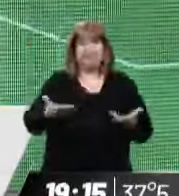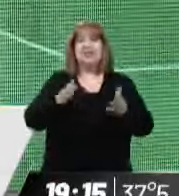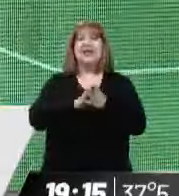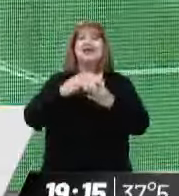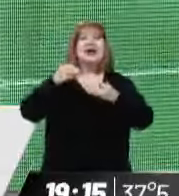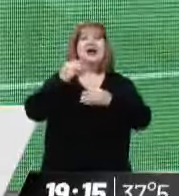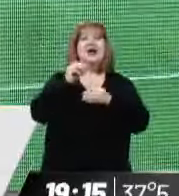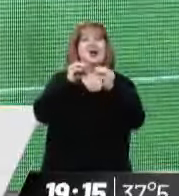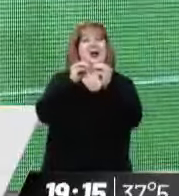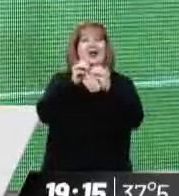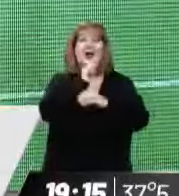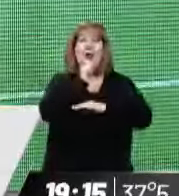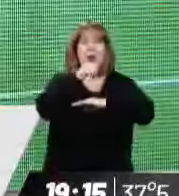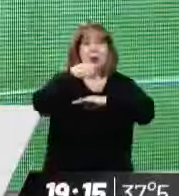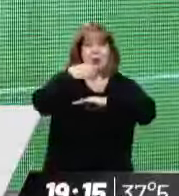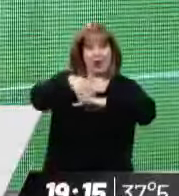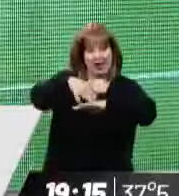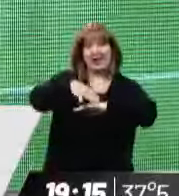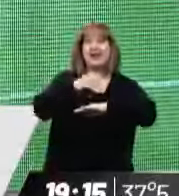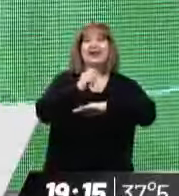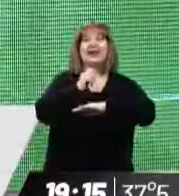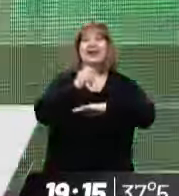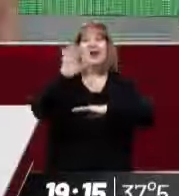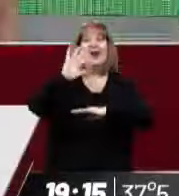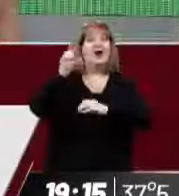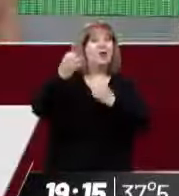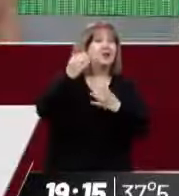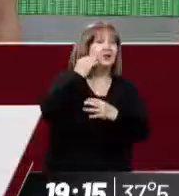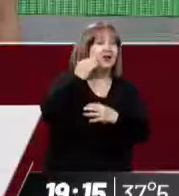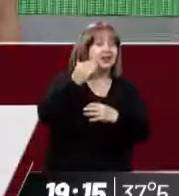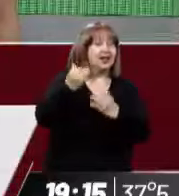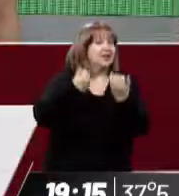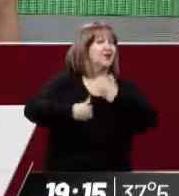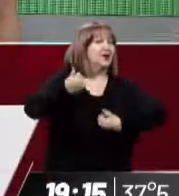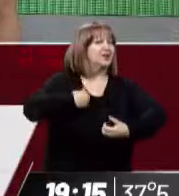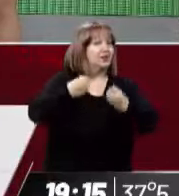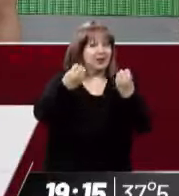creo que tiene una historia similar. ¿Ah, sí? ¿Tenés una historia similar? Hola, Juli, querido, buenas tardes, ¿cómo andás?